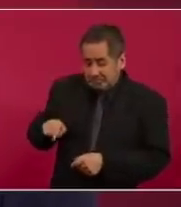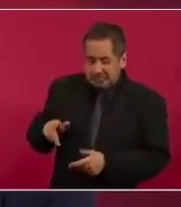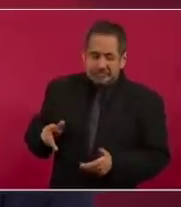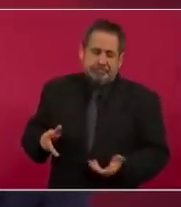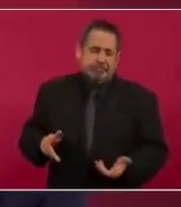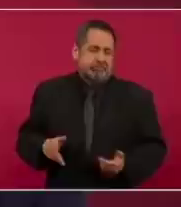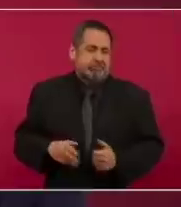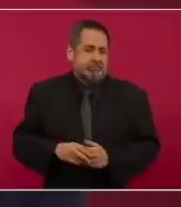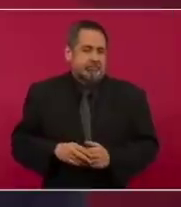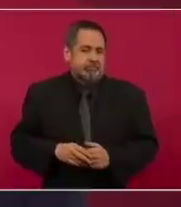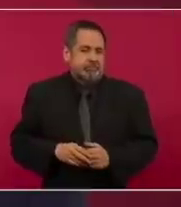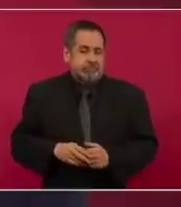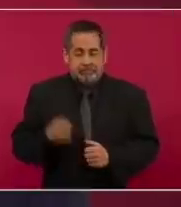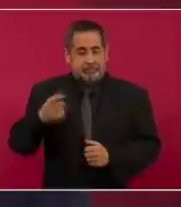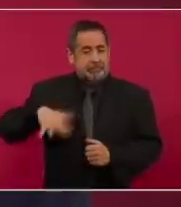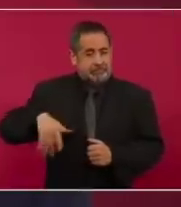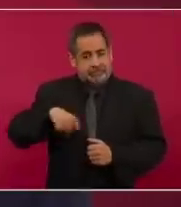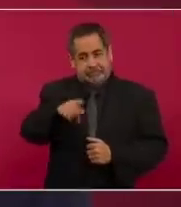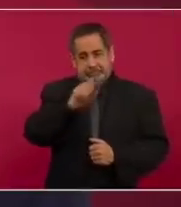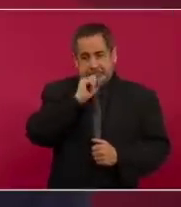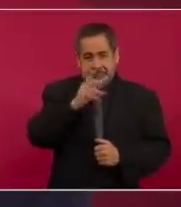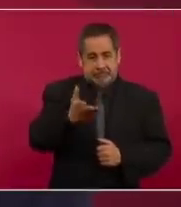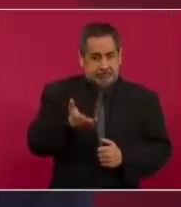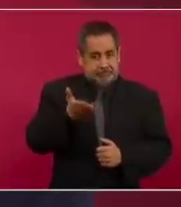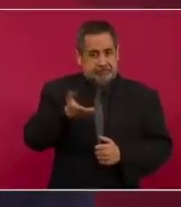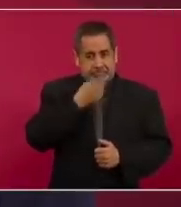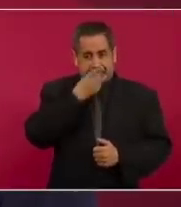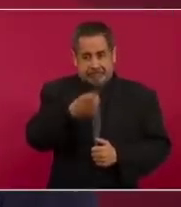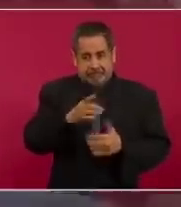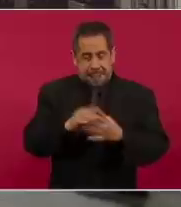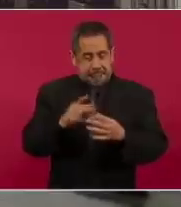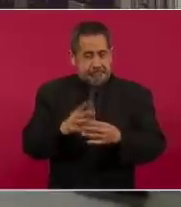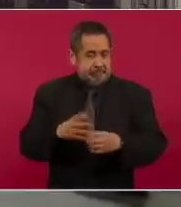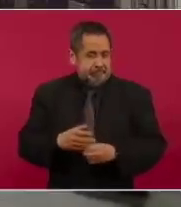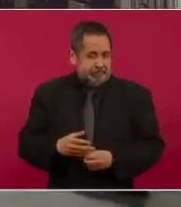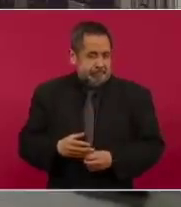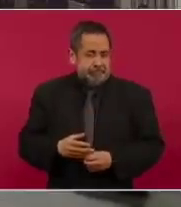Y de esto que tú estás planteando.